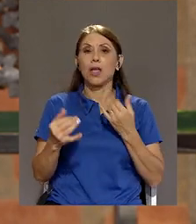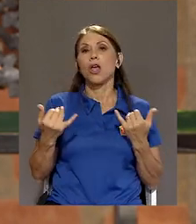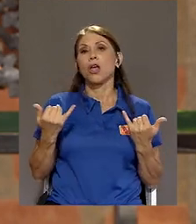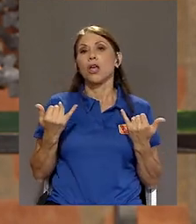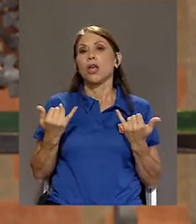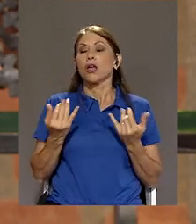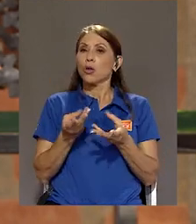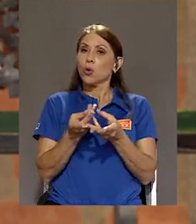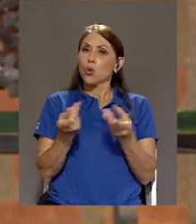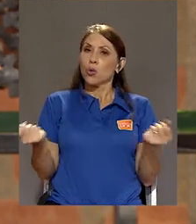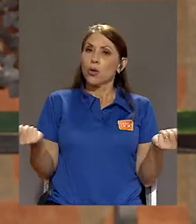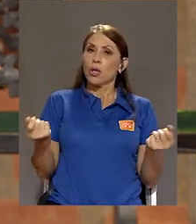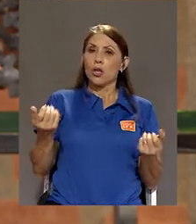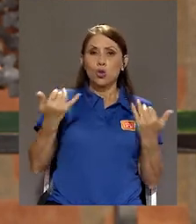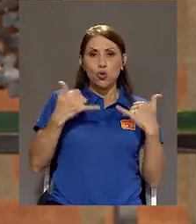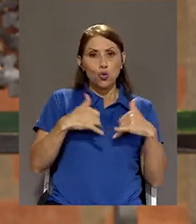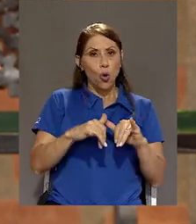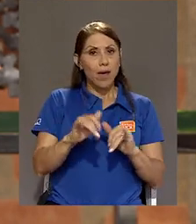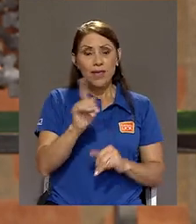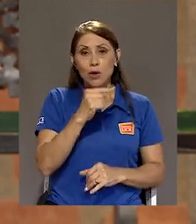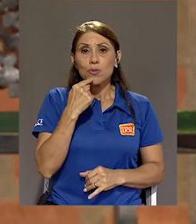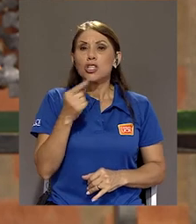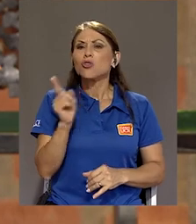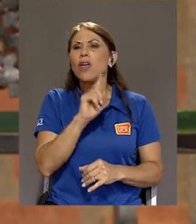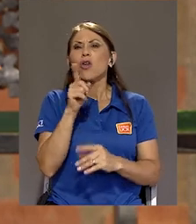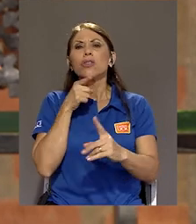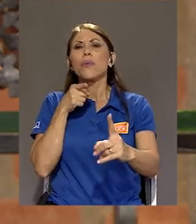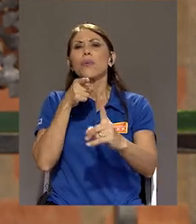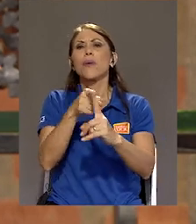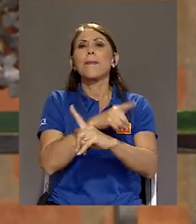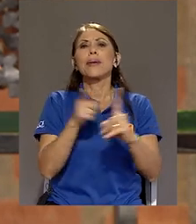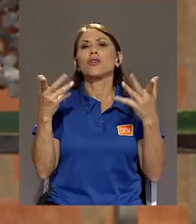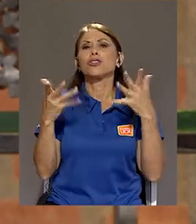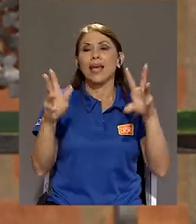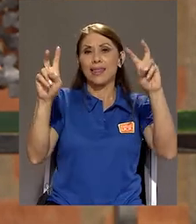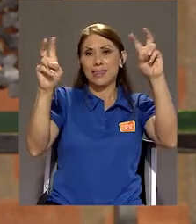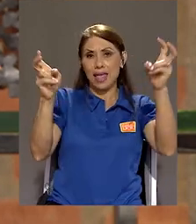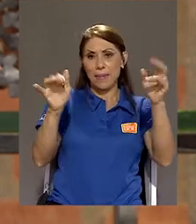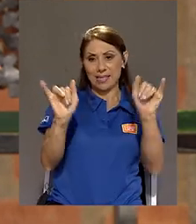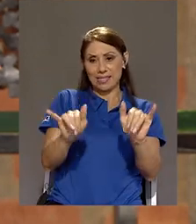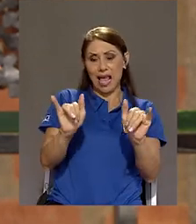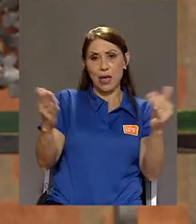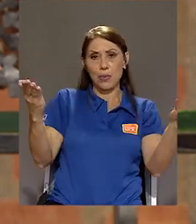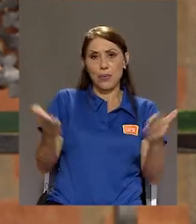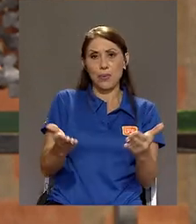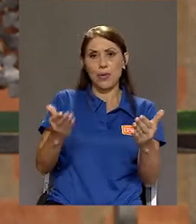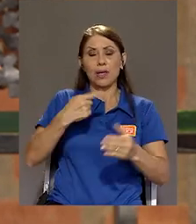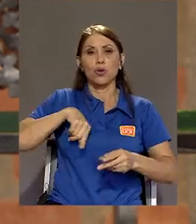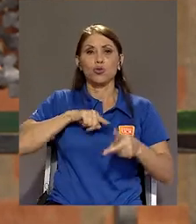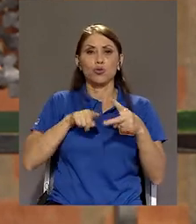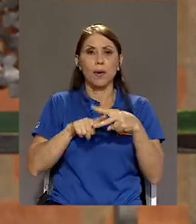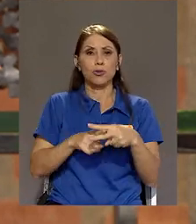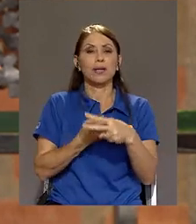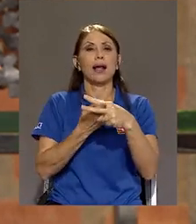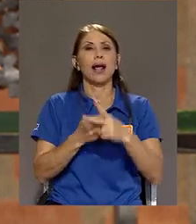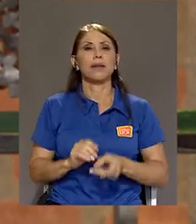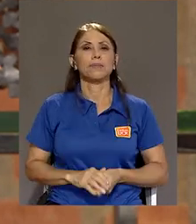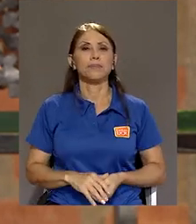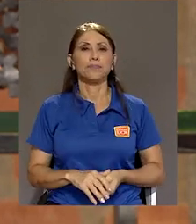a señalar hacia dónde marchamos ahí, pero el tema ya está marcado, que son como los grandes temas con que vamos a